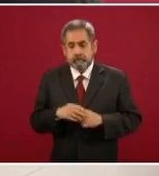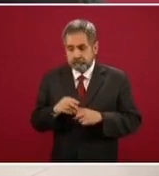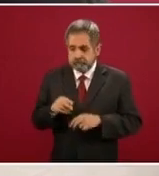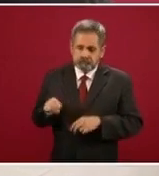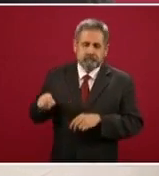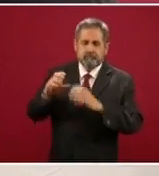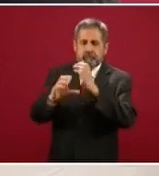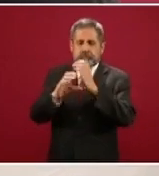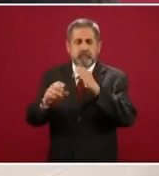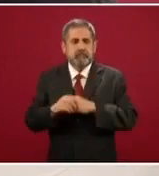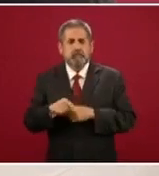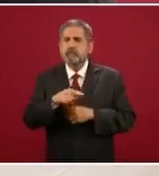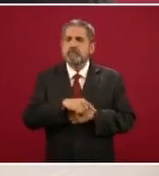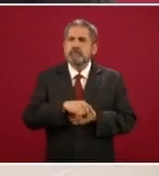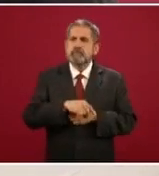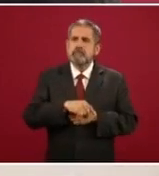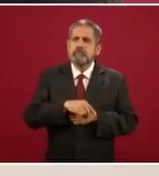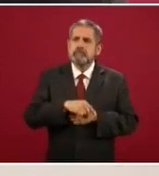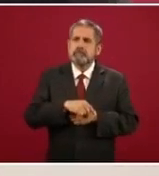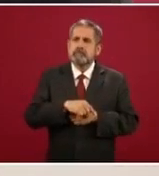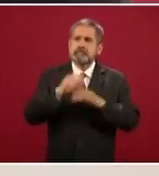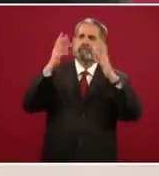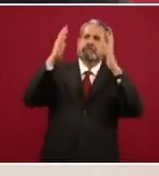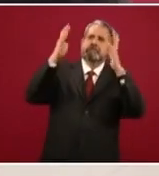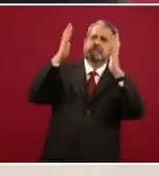aplauso en un camión,